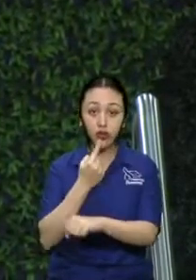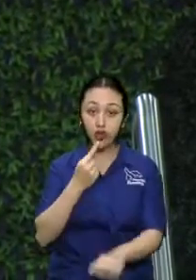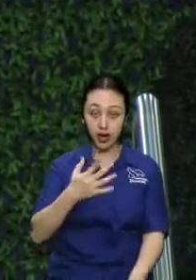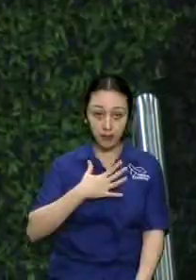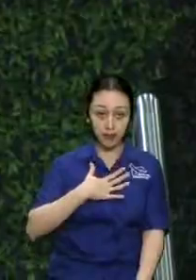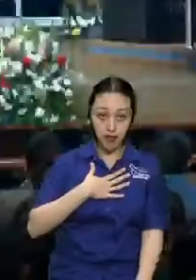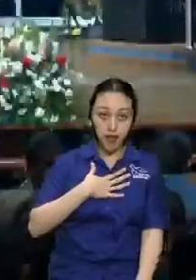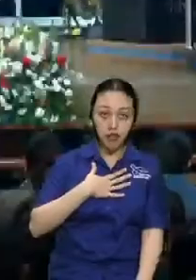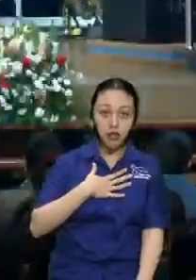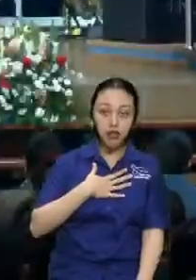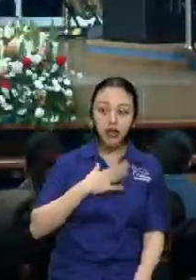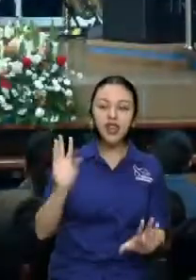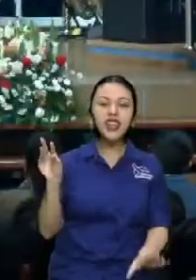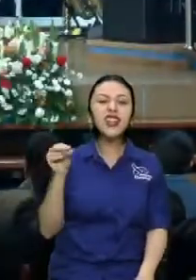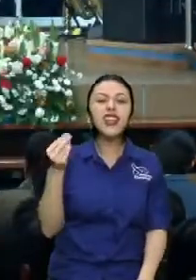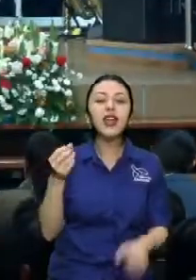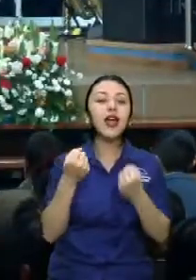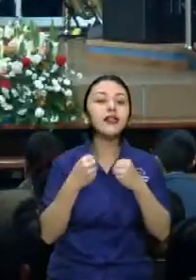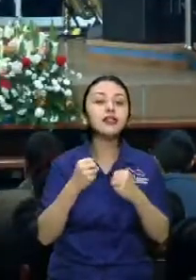Mucho.